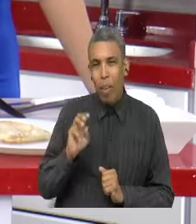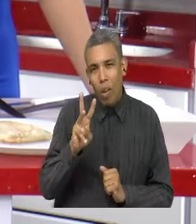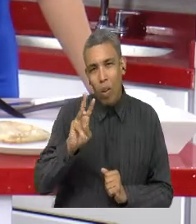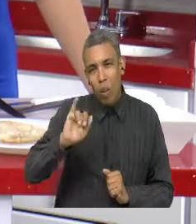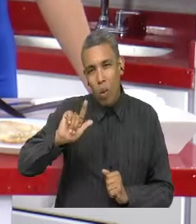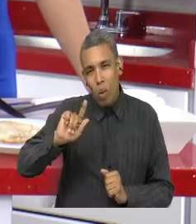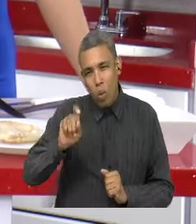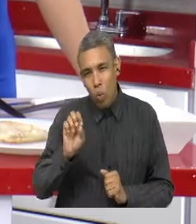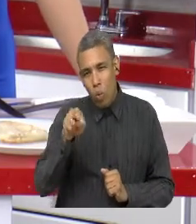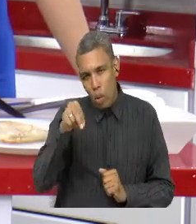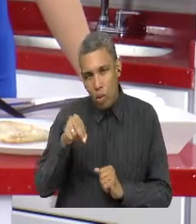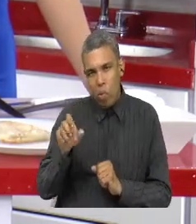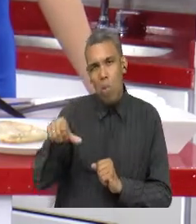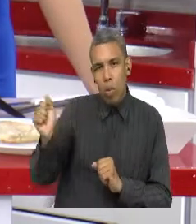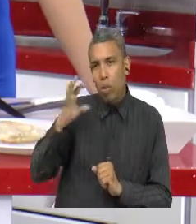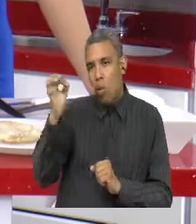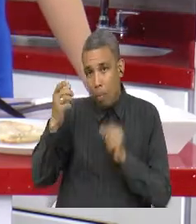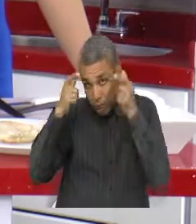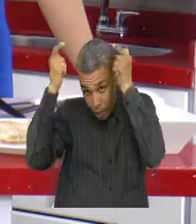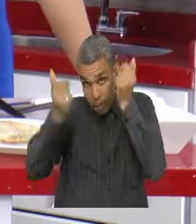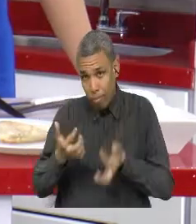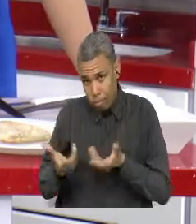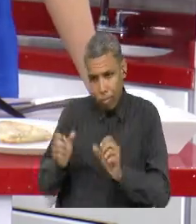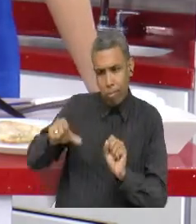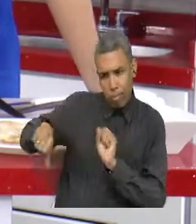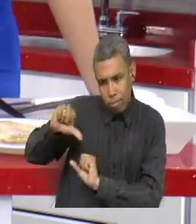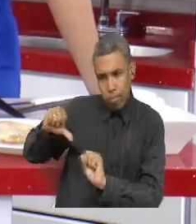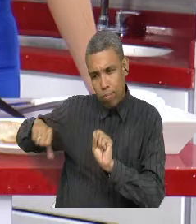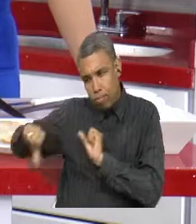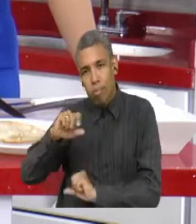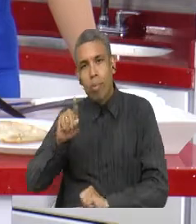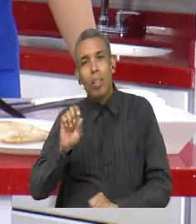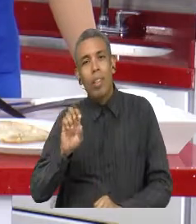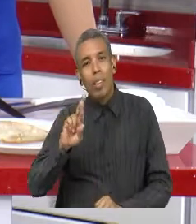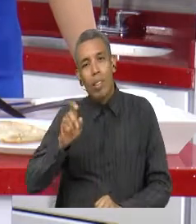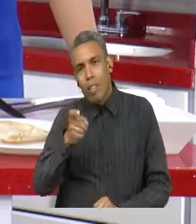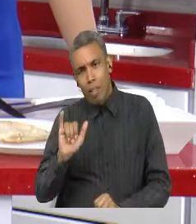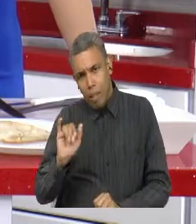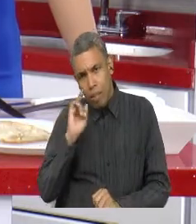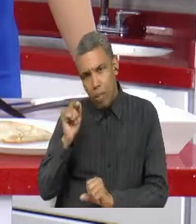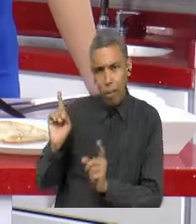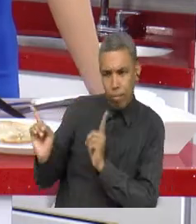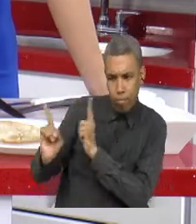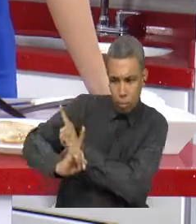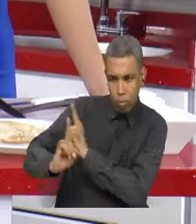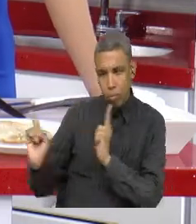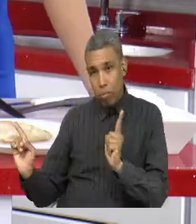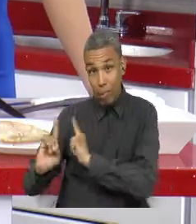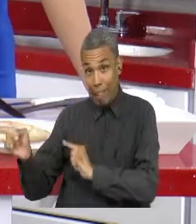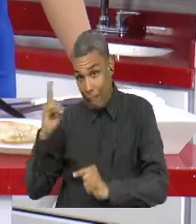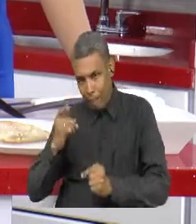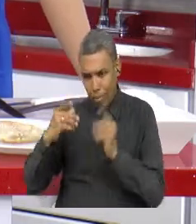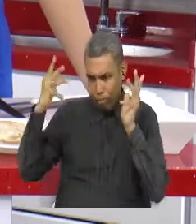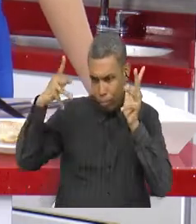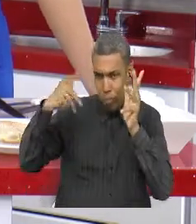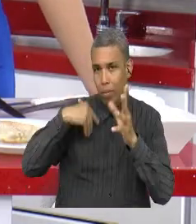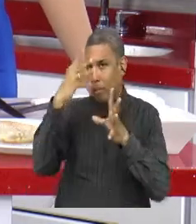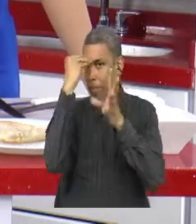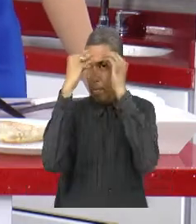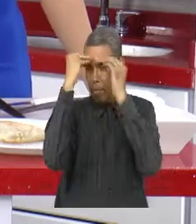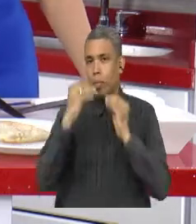todas ustedes. También invitarlas para que a través de nuestra fanpage de Facebook, A Pedir de Boca, puedan ustedes vivir esa experiencia con nosotras,